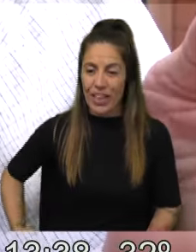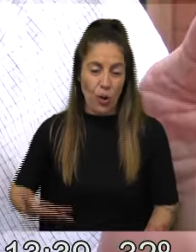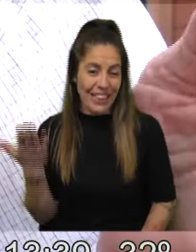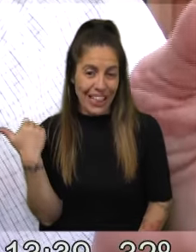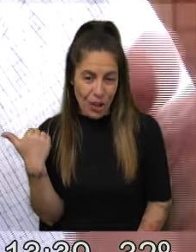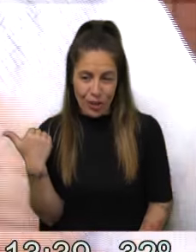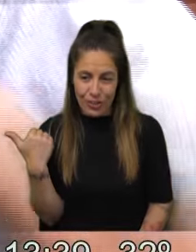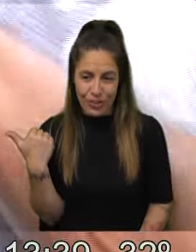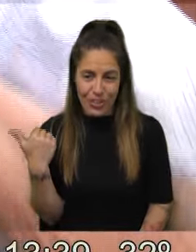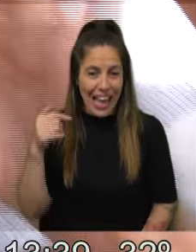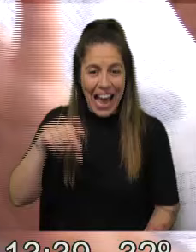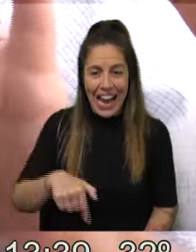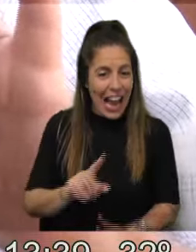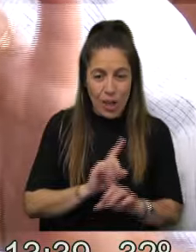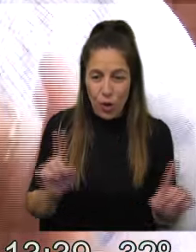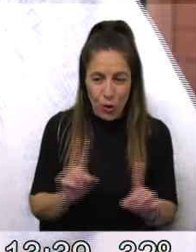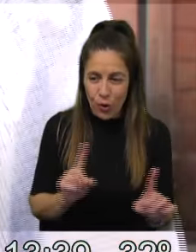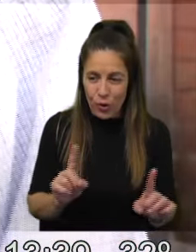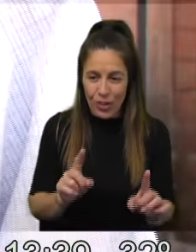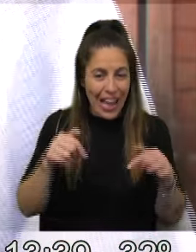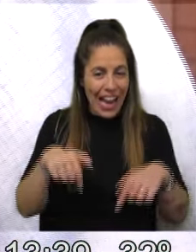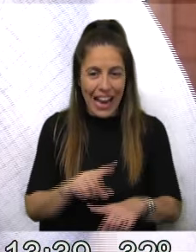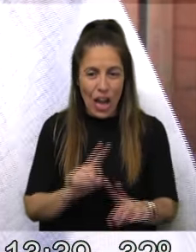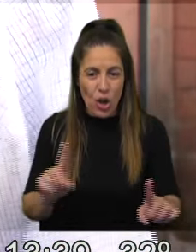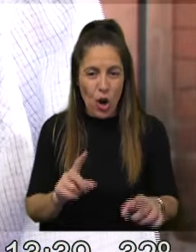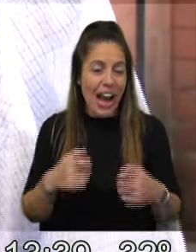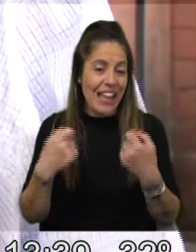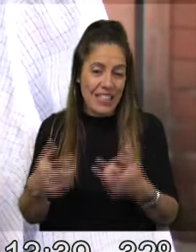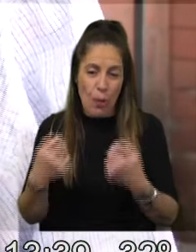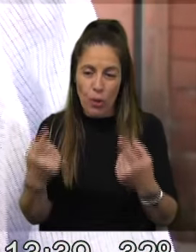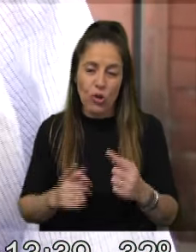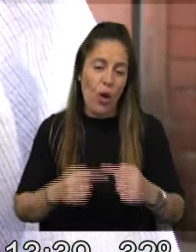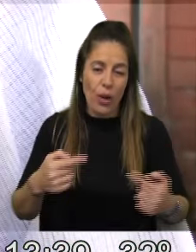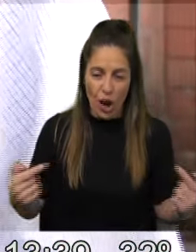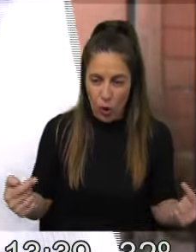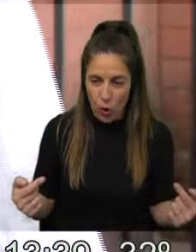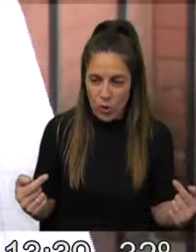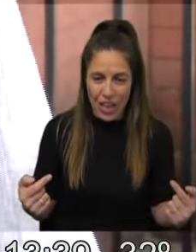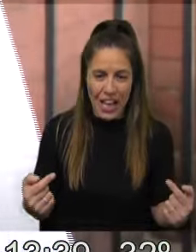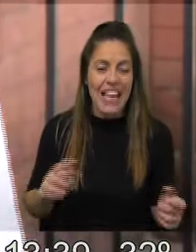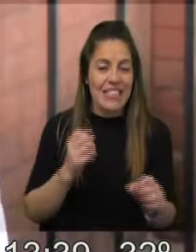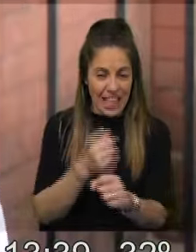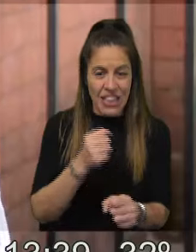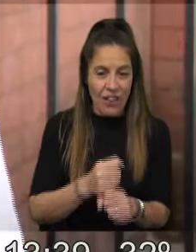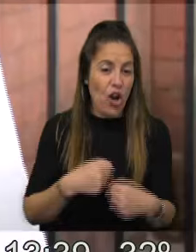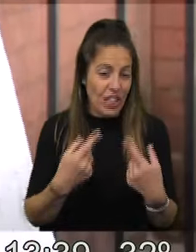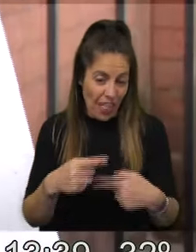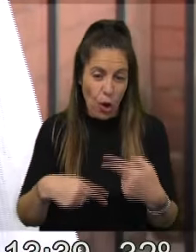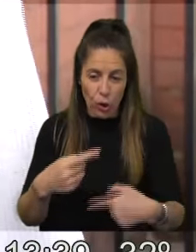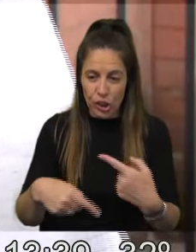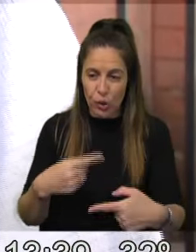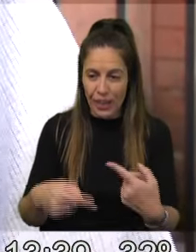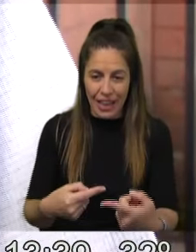anterior. Acá no. Acá se aportó algunas cosas, se ha trabajado, se ha dado